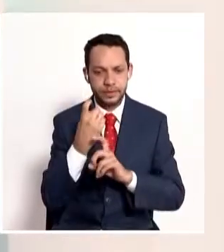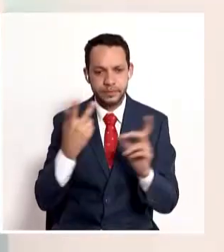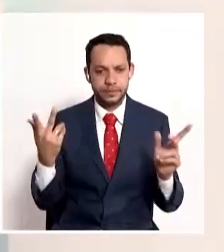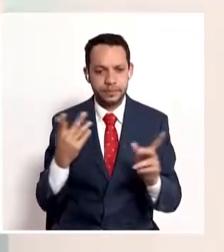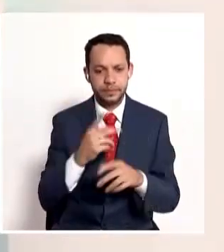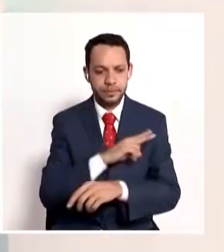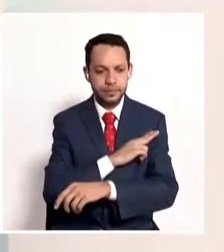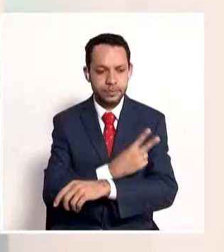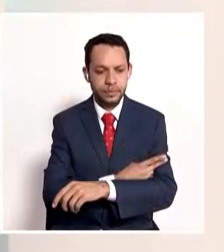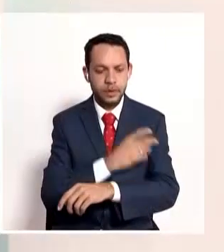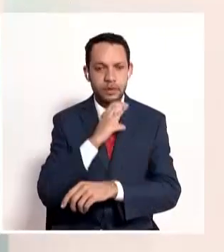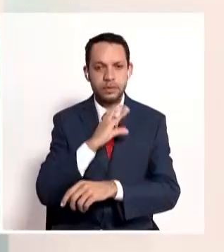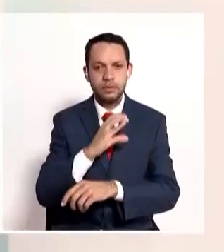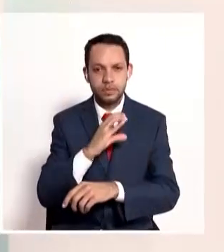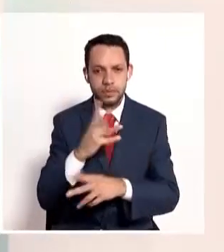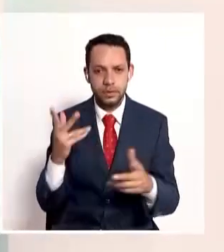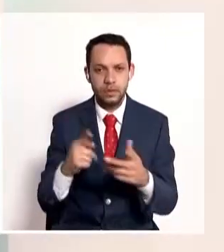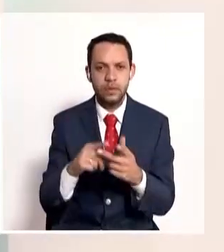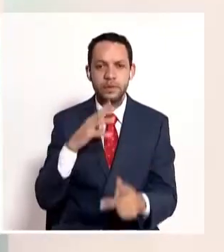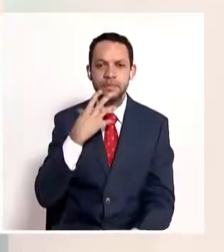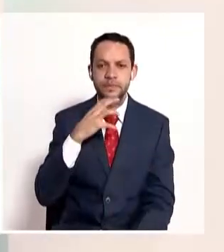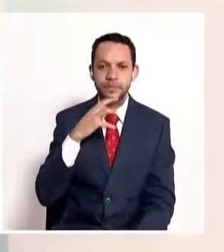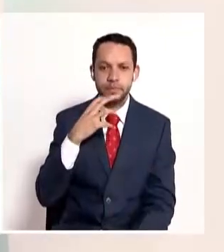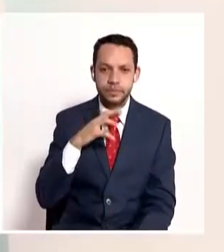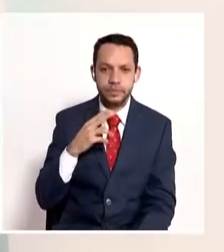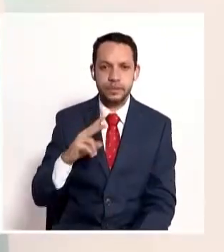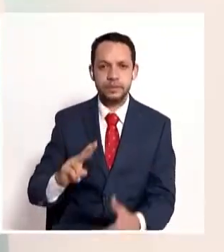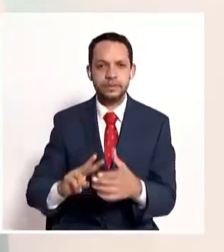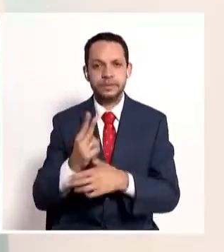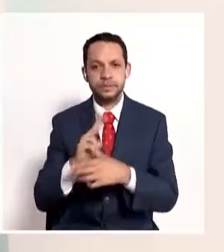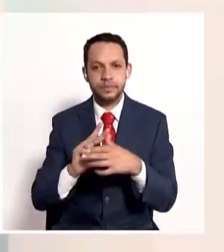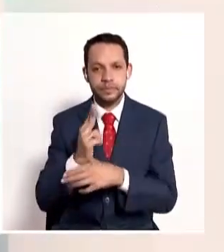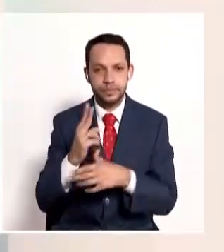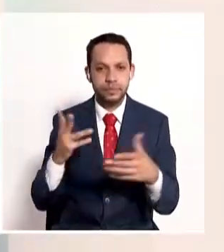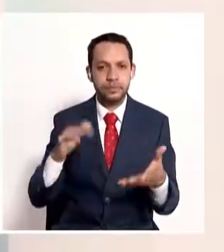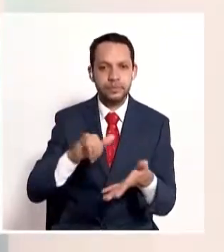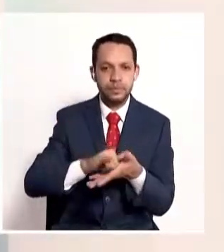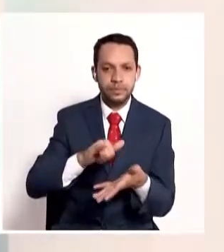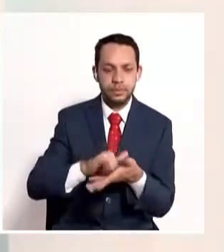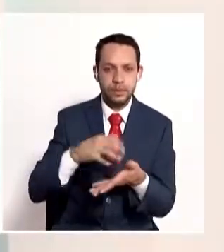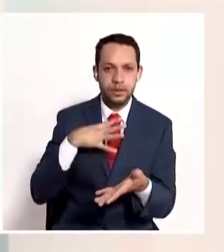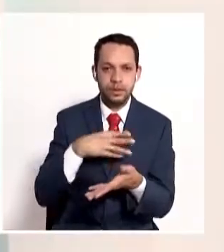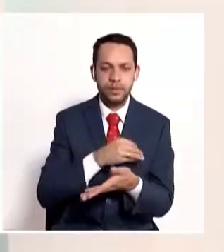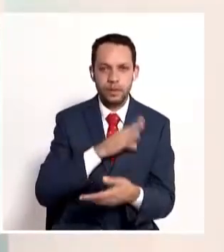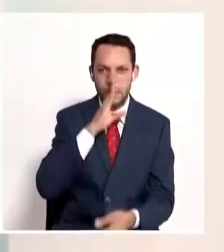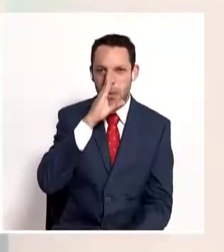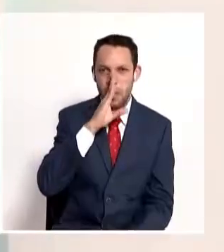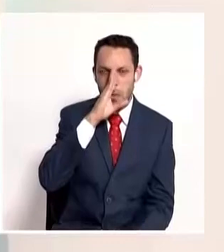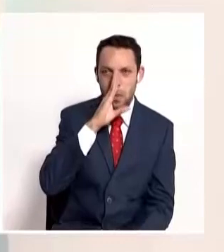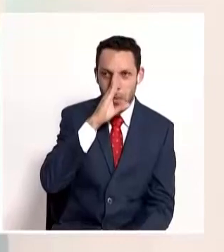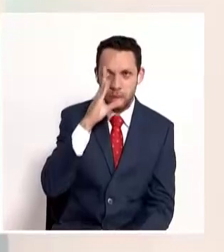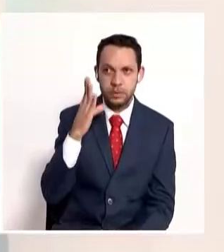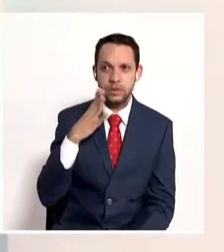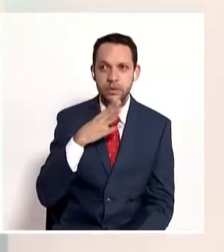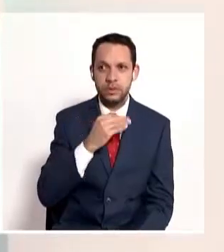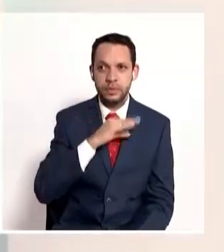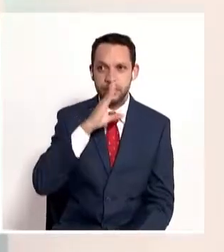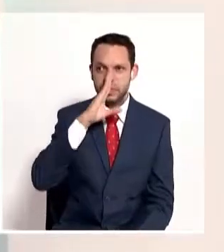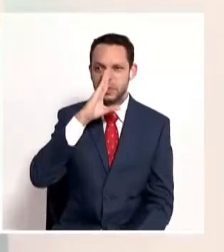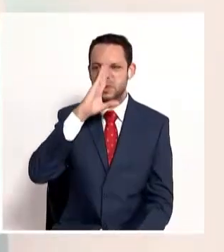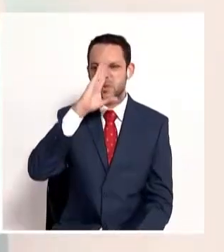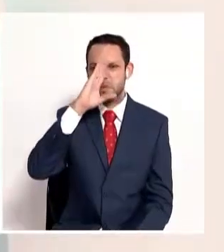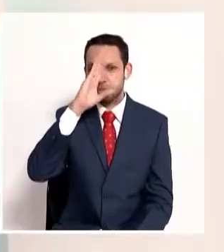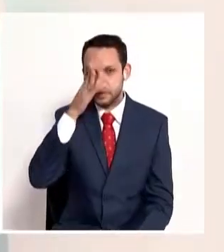es muy sencillo en las frutas y las verduras y resulta que tenemos como costumbre o tenemos como hábito